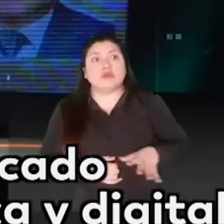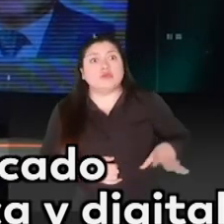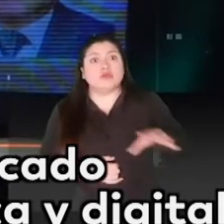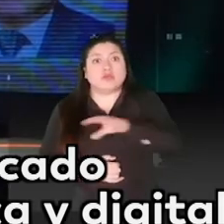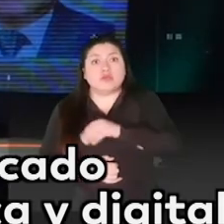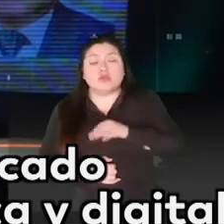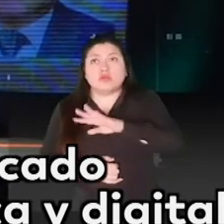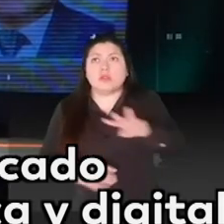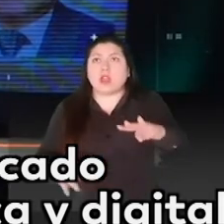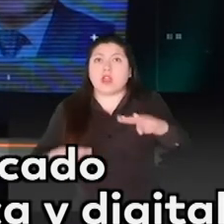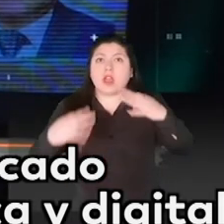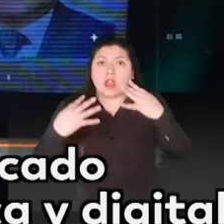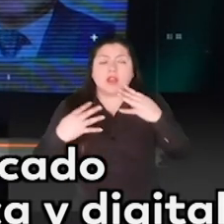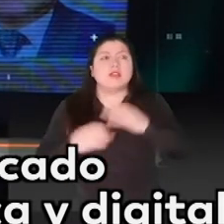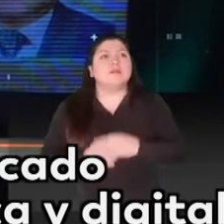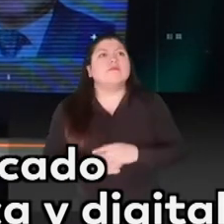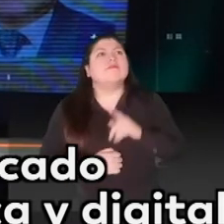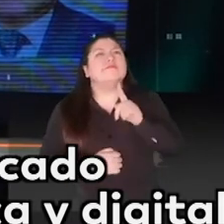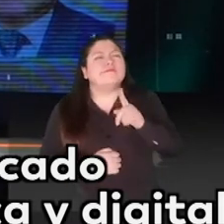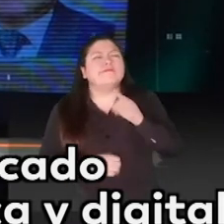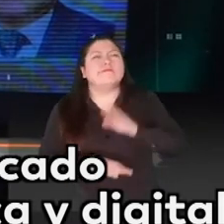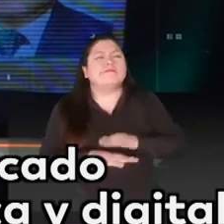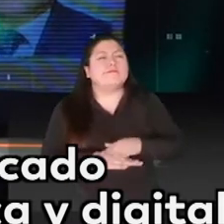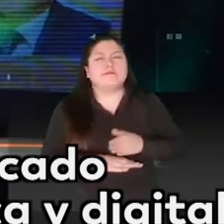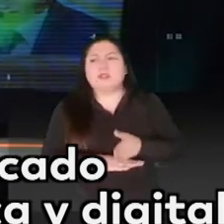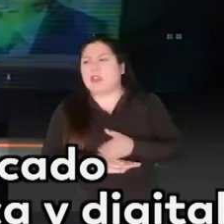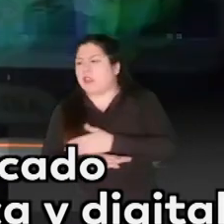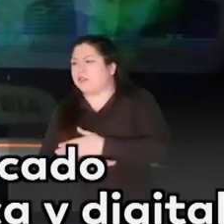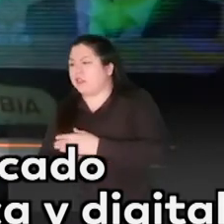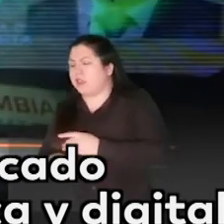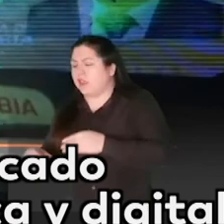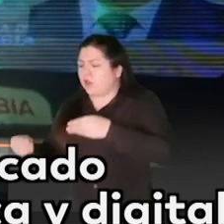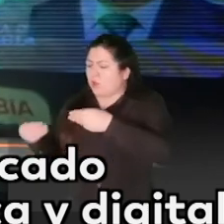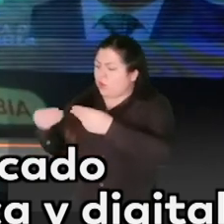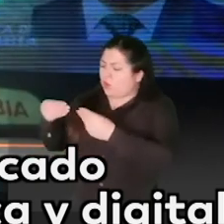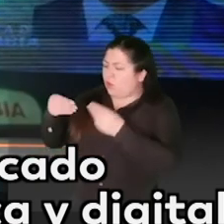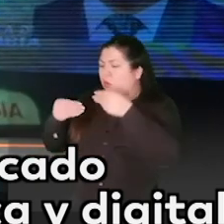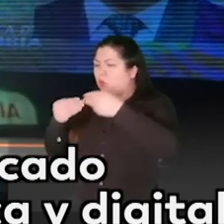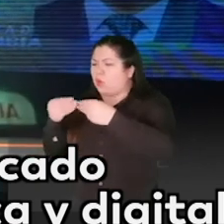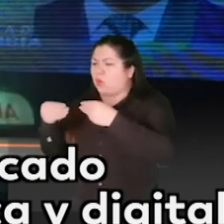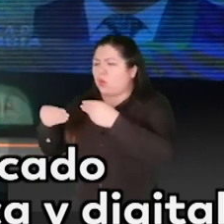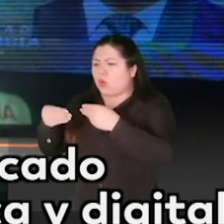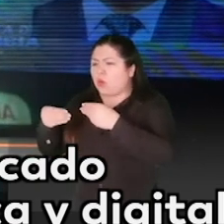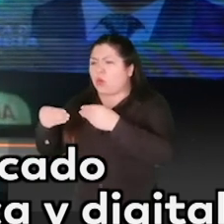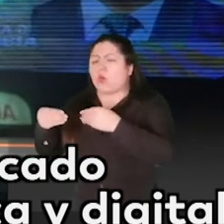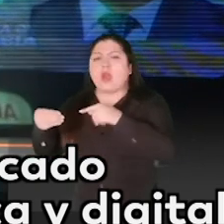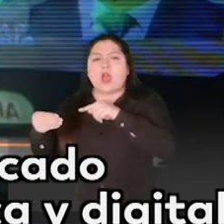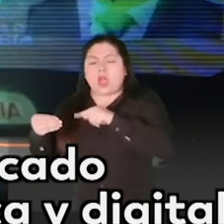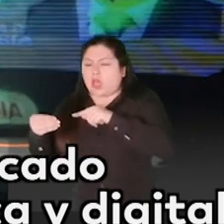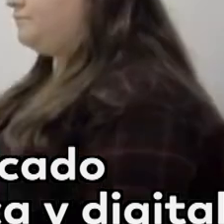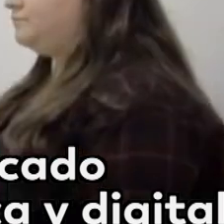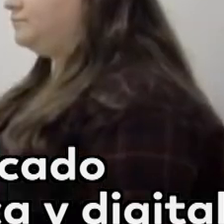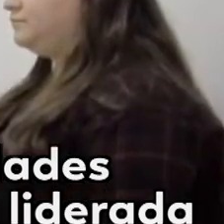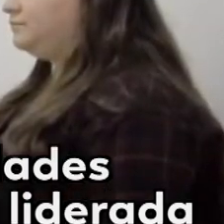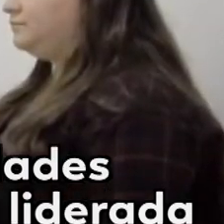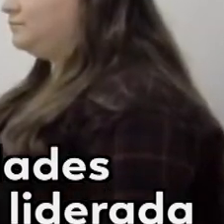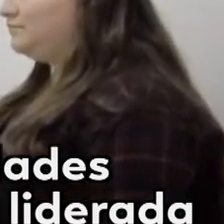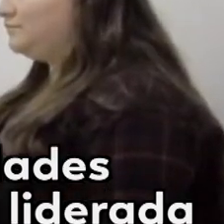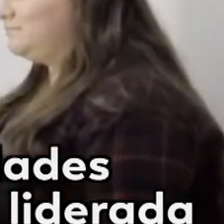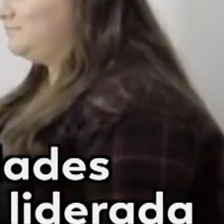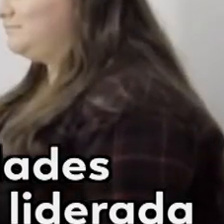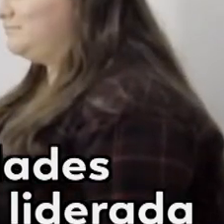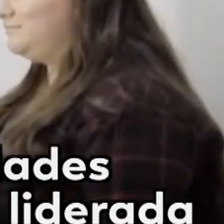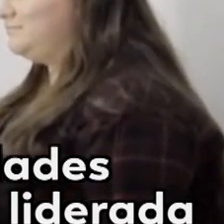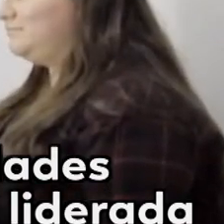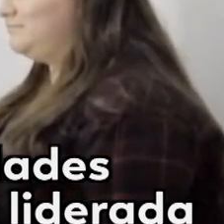un holograma plastificado a lo que hoy es en día la cédula electrónica y digital. Son más